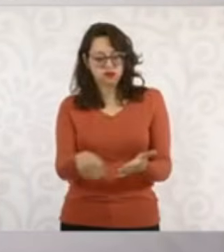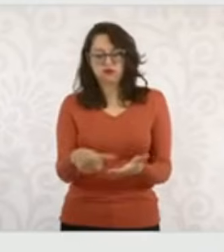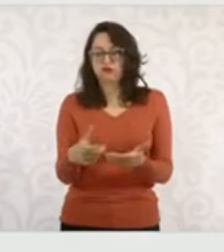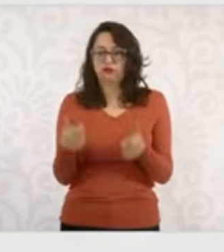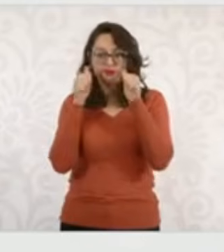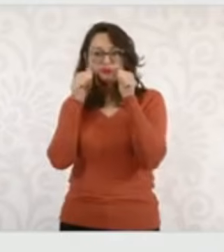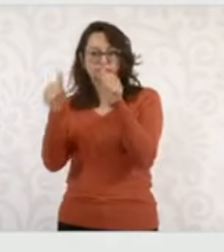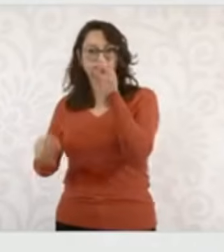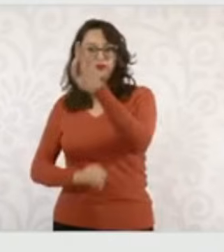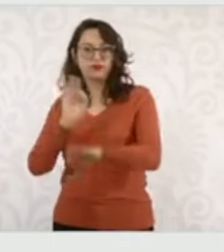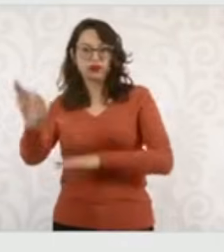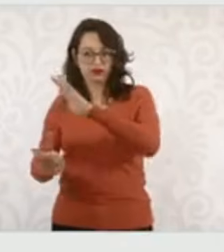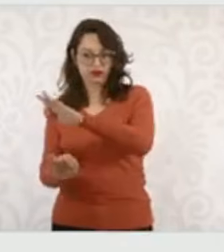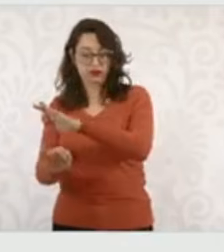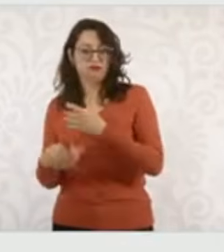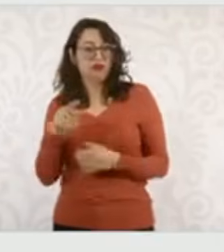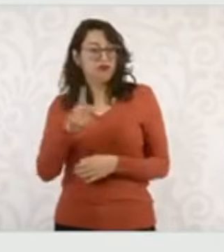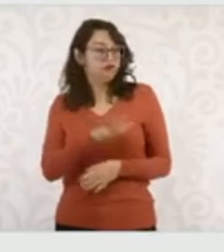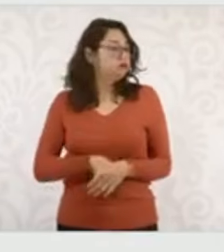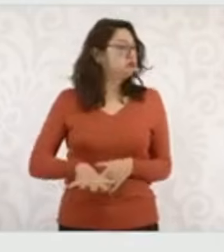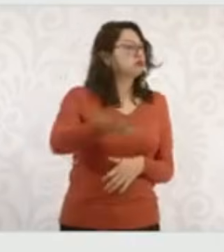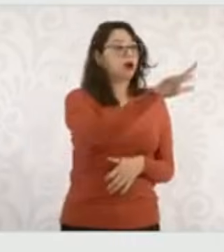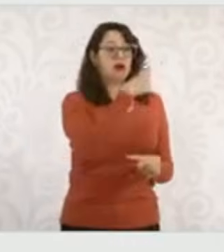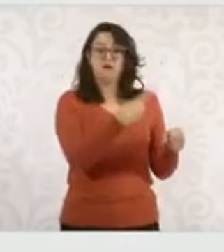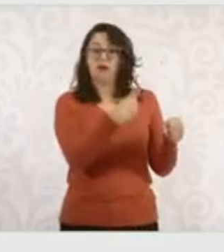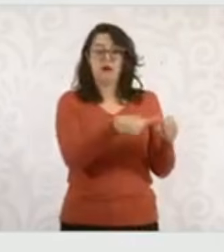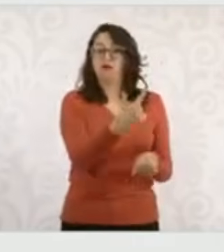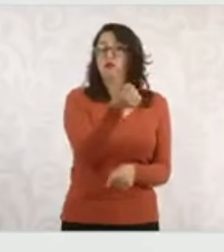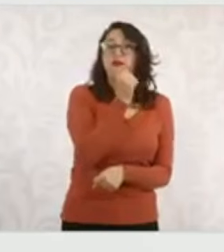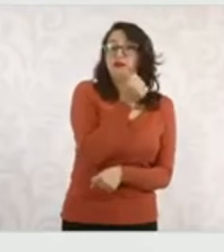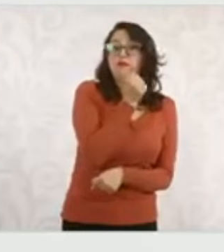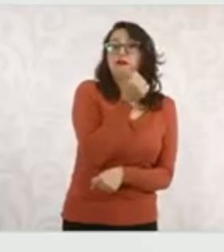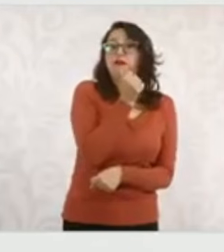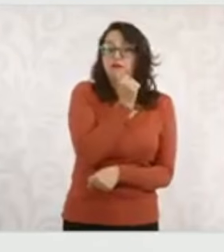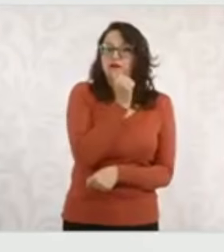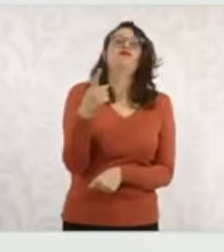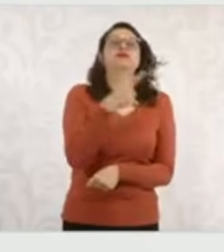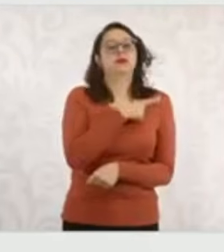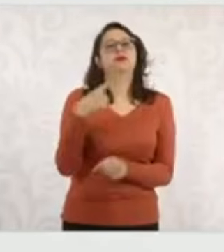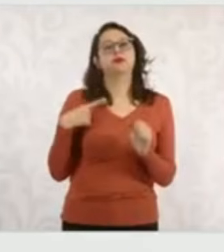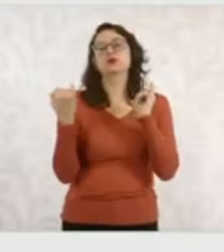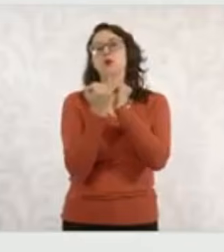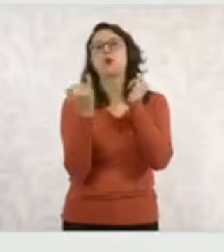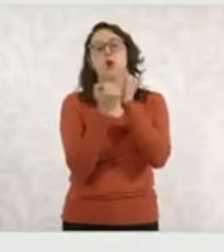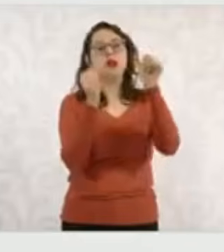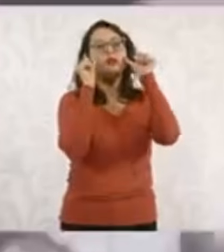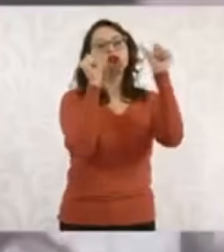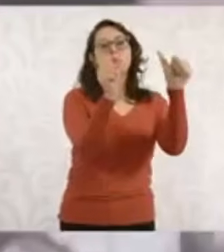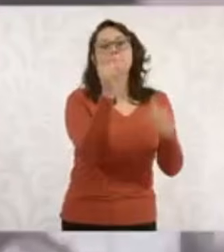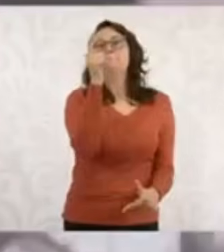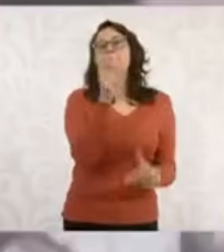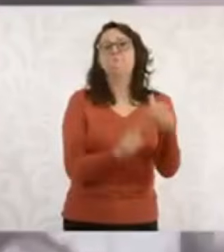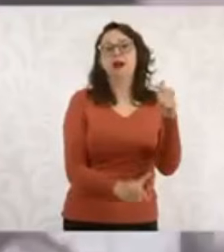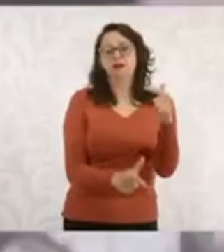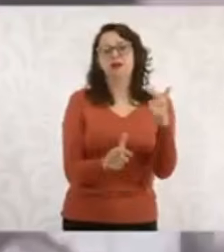medidas preventivas para tratar de disminuir precisamente esa carga tan importante que